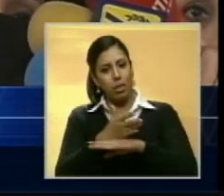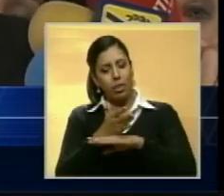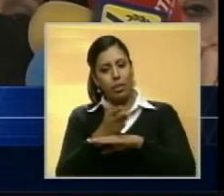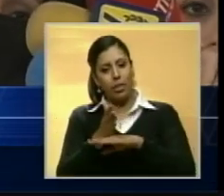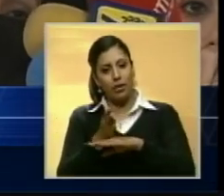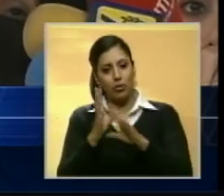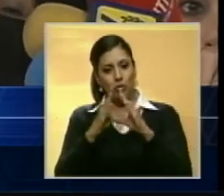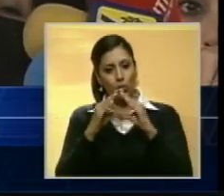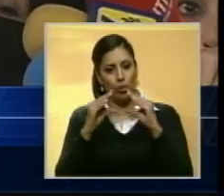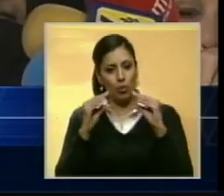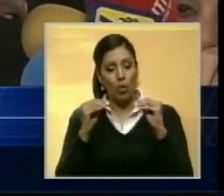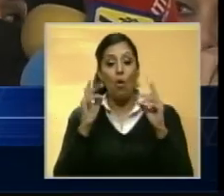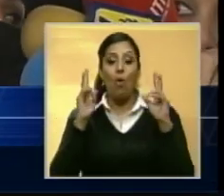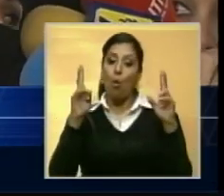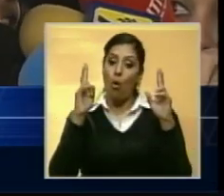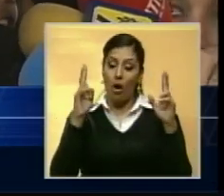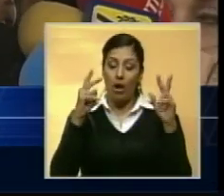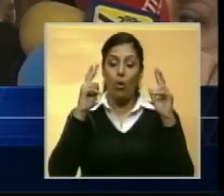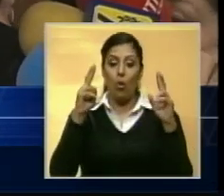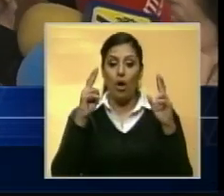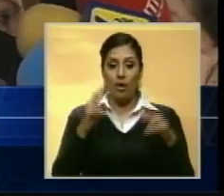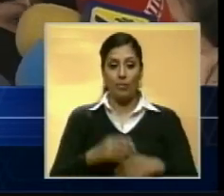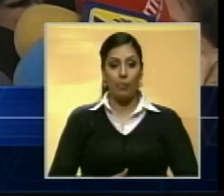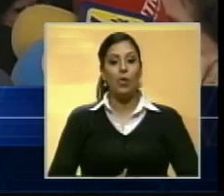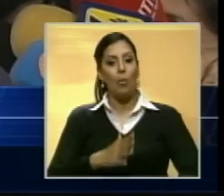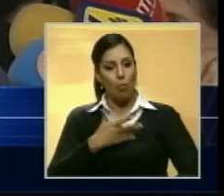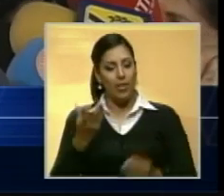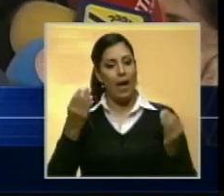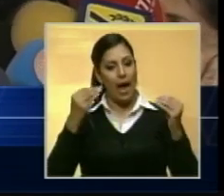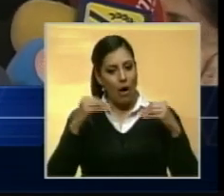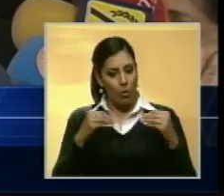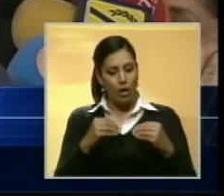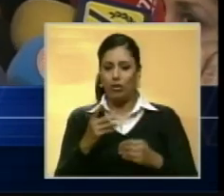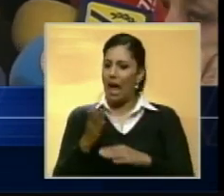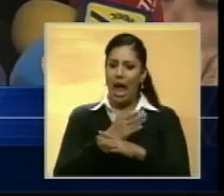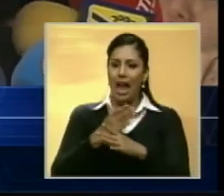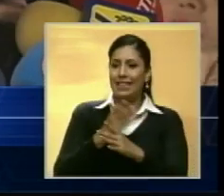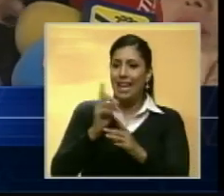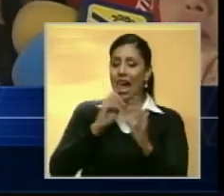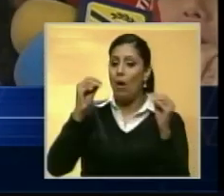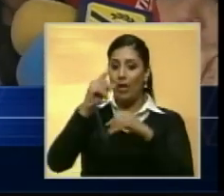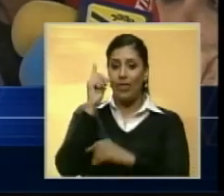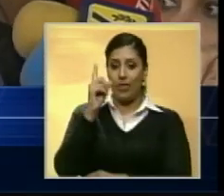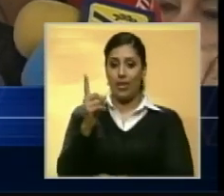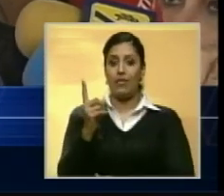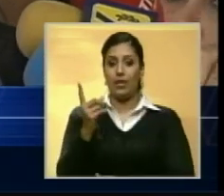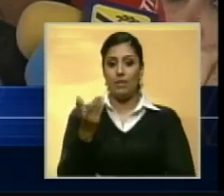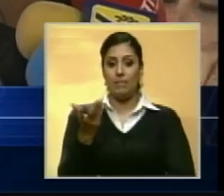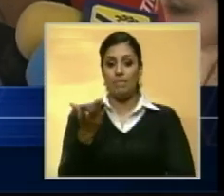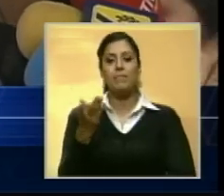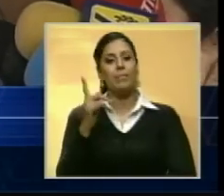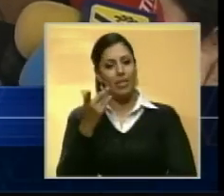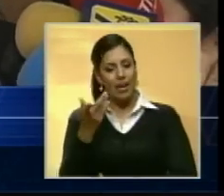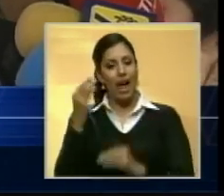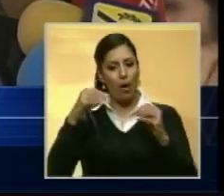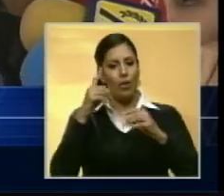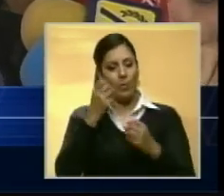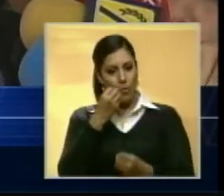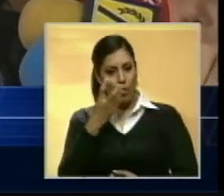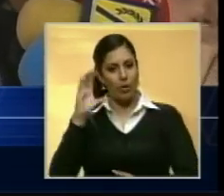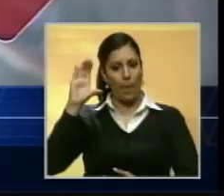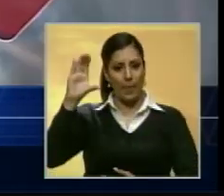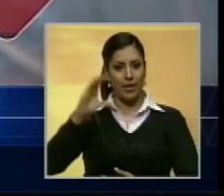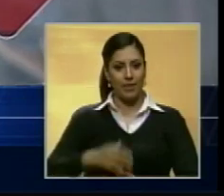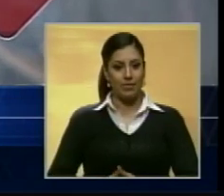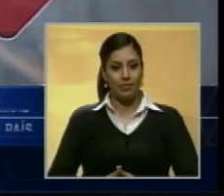necesidad todo esto. Ojalá, y por eso digo, se pongan de acuerdo lo antes posible y que ese acuerdo sea bueno para el